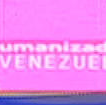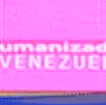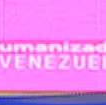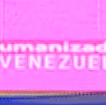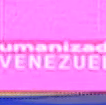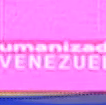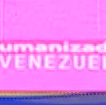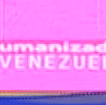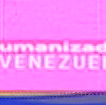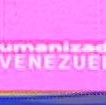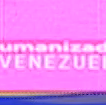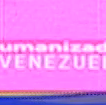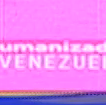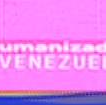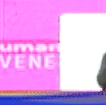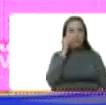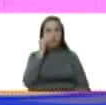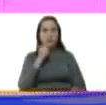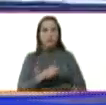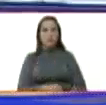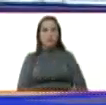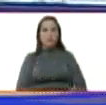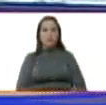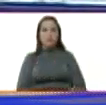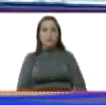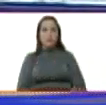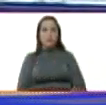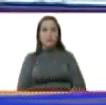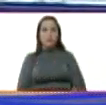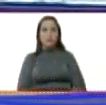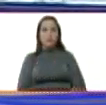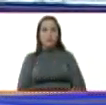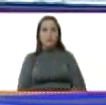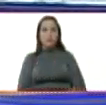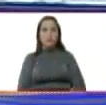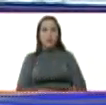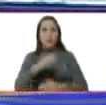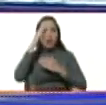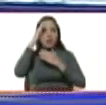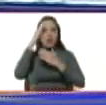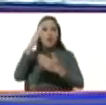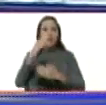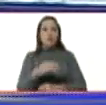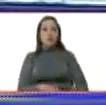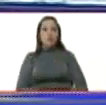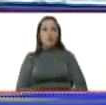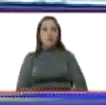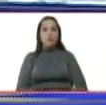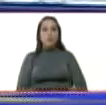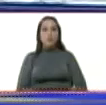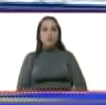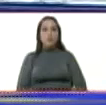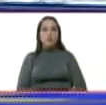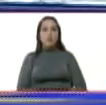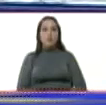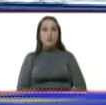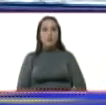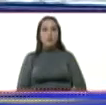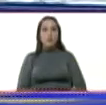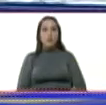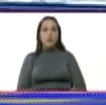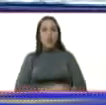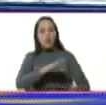la humanidad desde el nacimiento. Bueno, mis saludos a todos los...